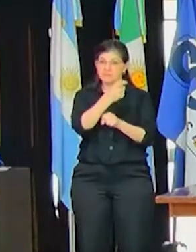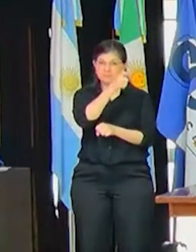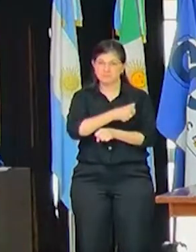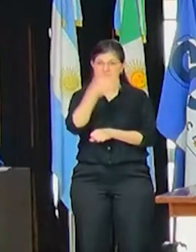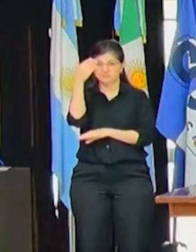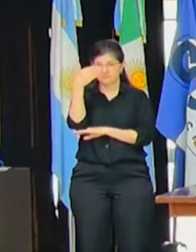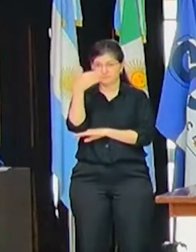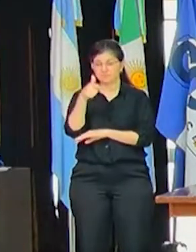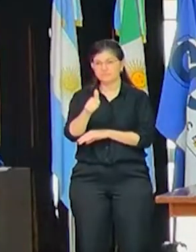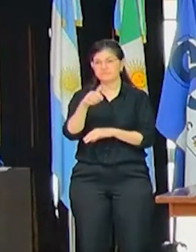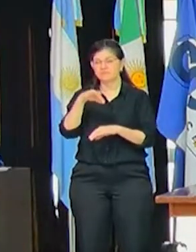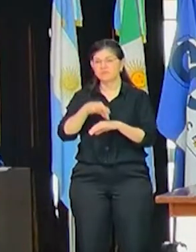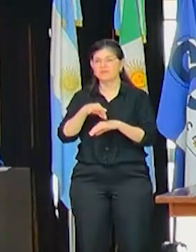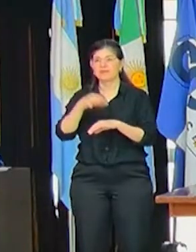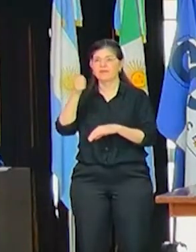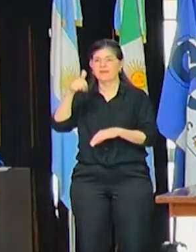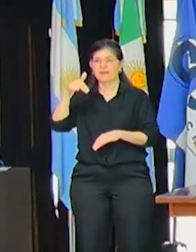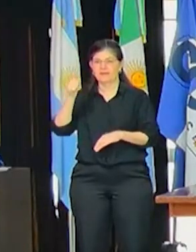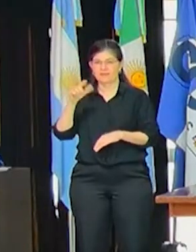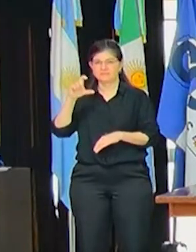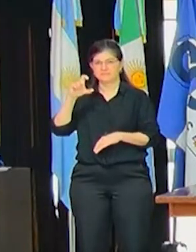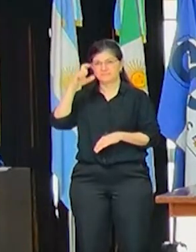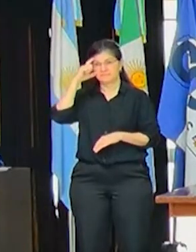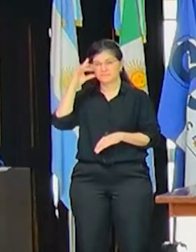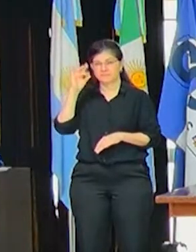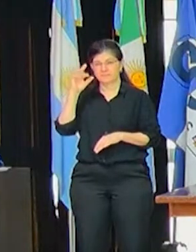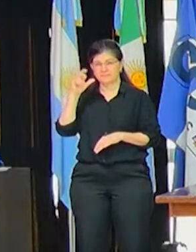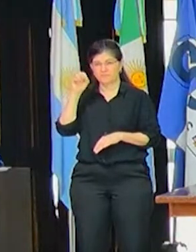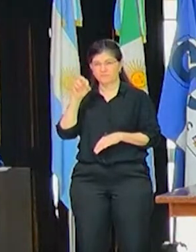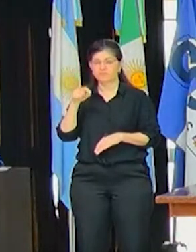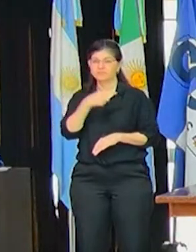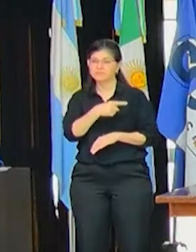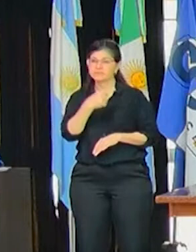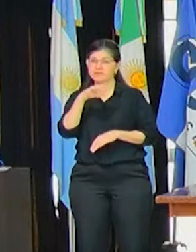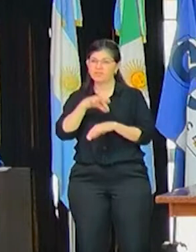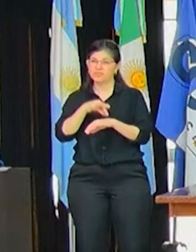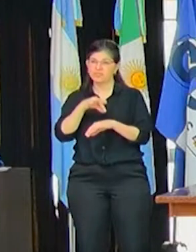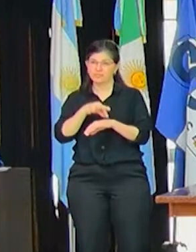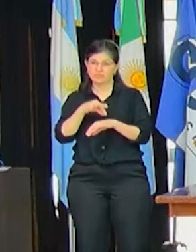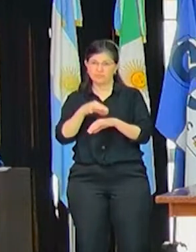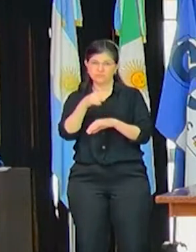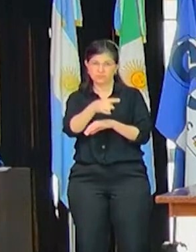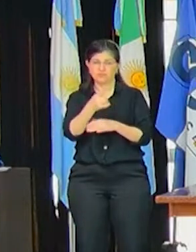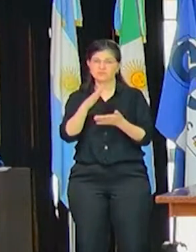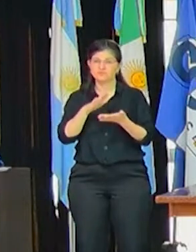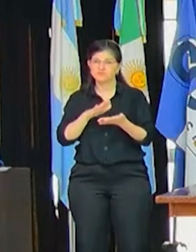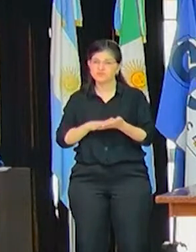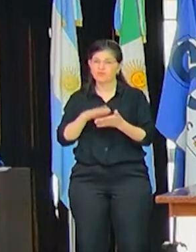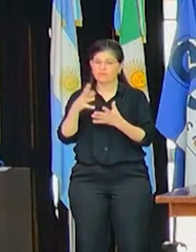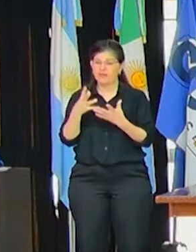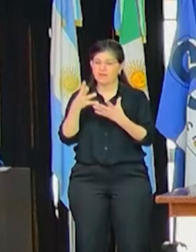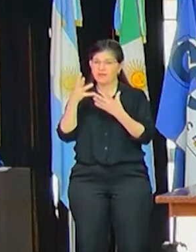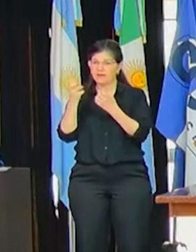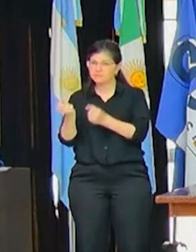Sedaro. Ana es médica clínica, está formada en cuidados paliativos, en medicina social